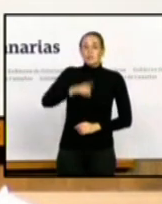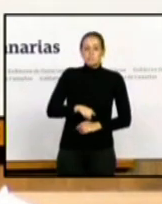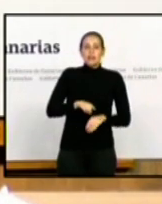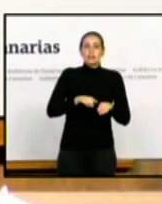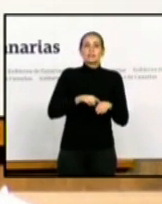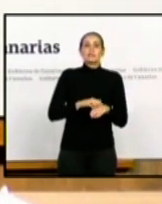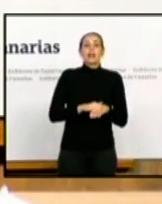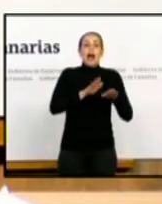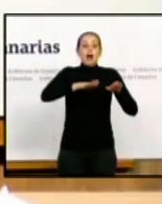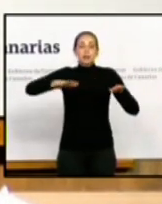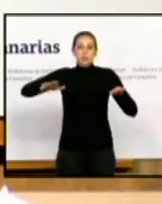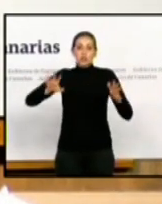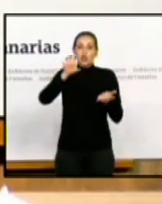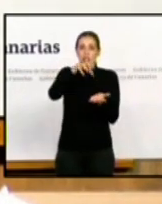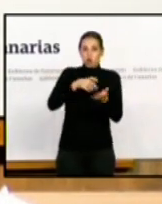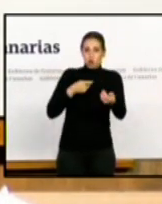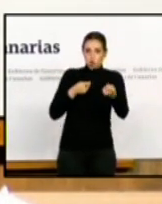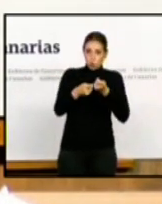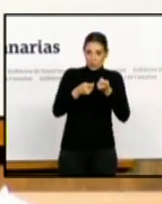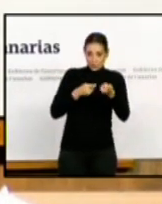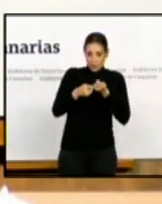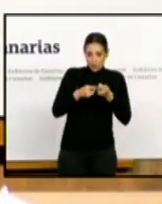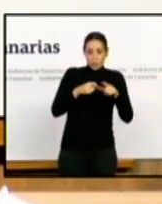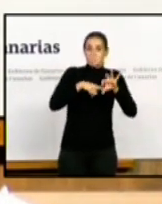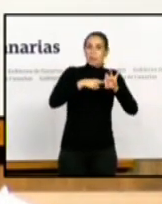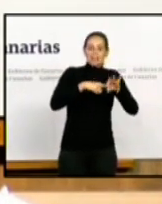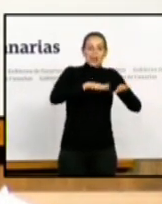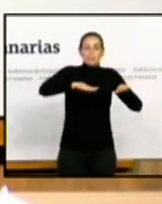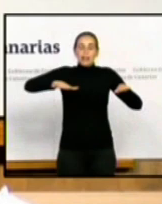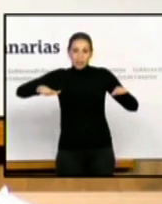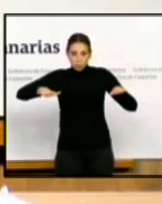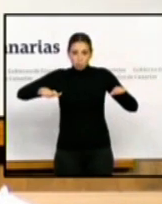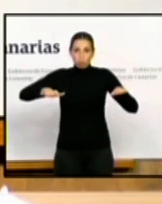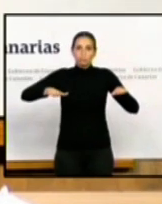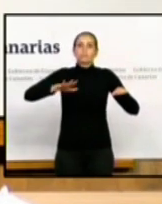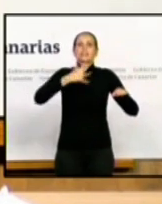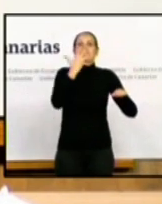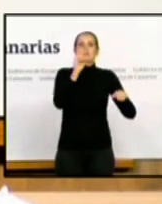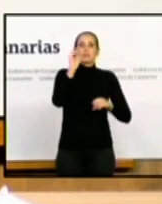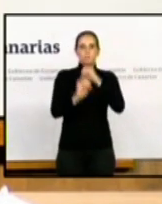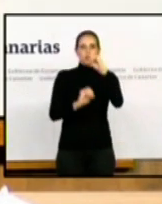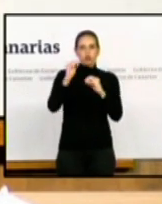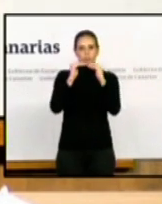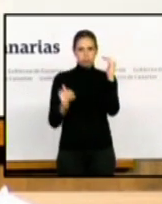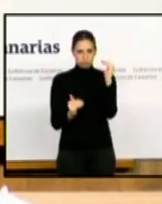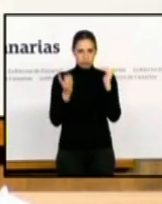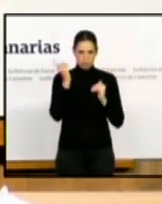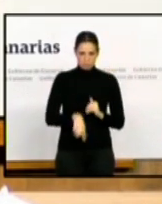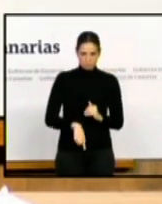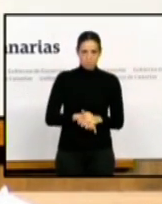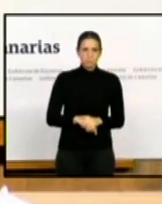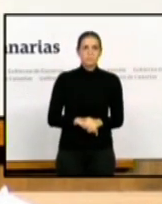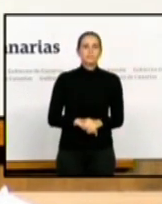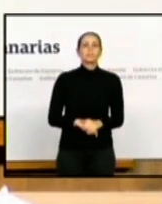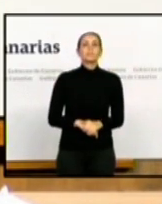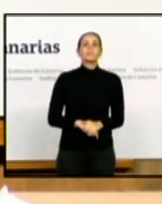aparcamientos de los centros comerciales, de las plazas de los aparcamientos, a un 50%. Igualmente